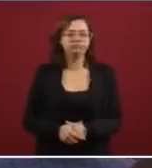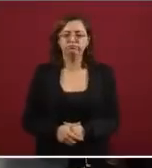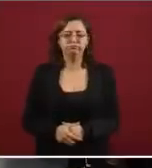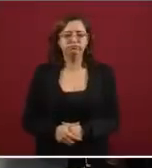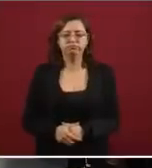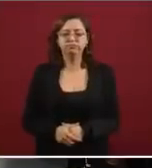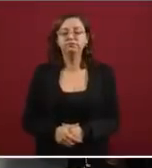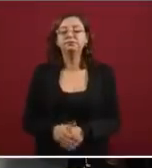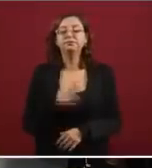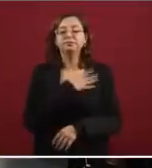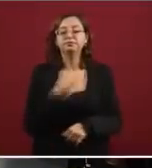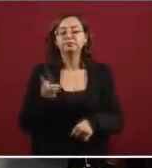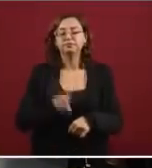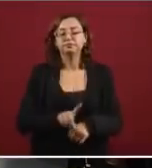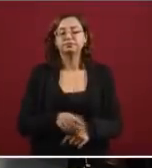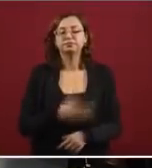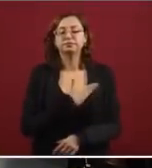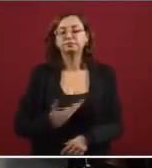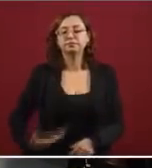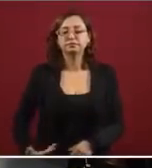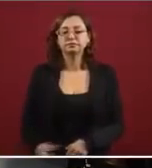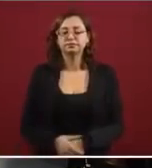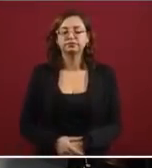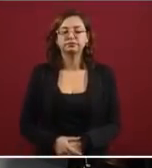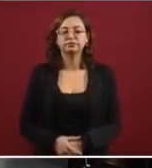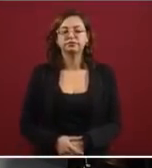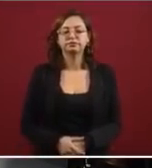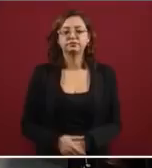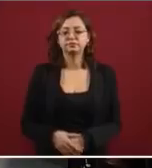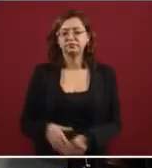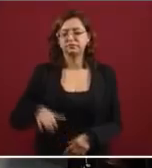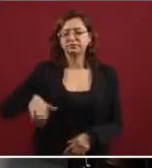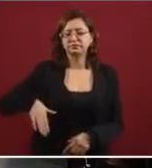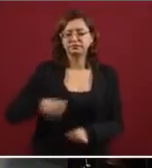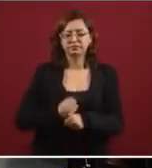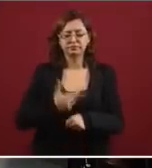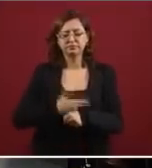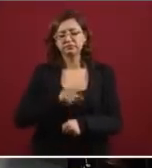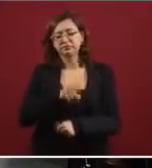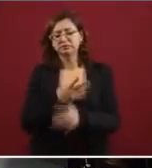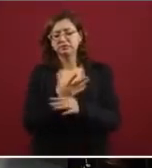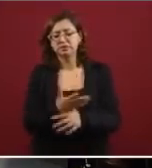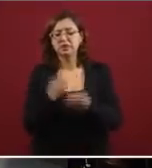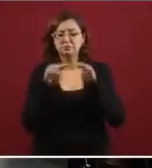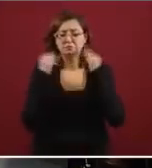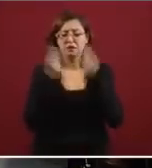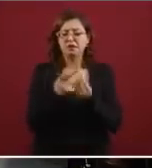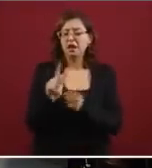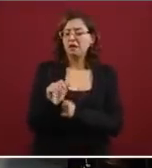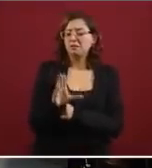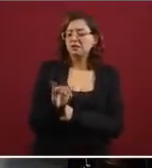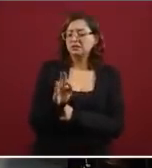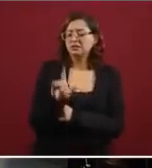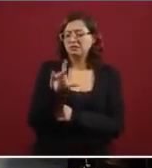días, presidente. Andrea Meras, de Grupo Fórmula. Señaló el secretario que el cártel del Pacífico podría estar relacionado en